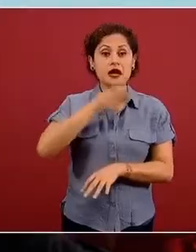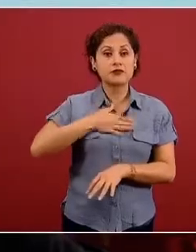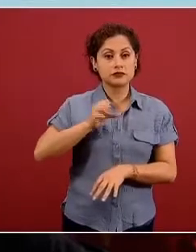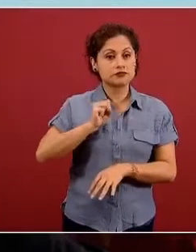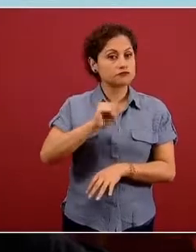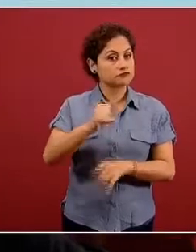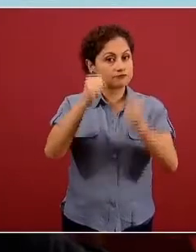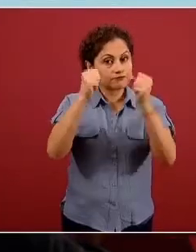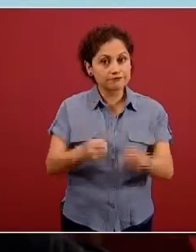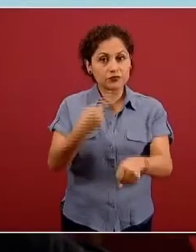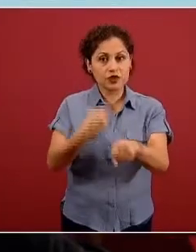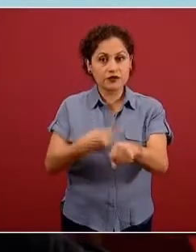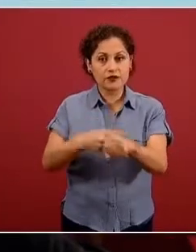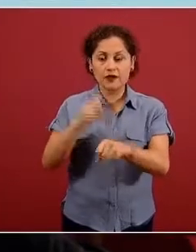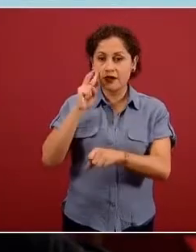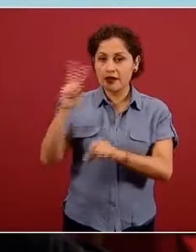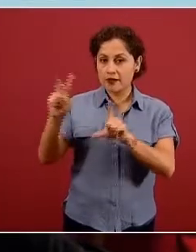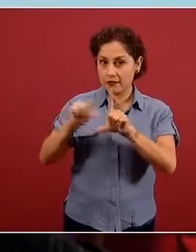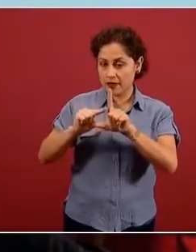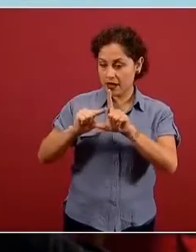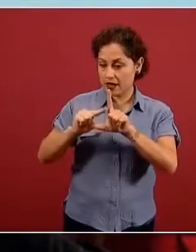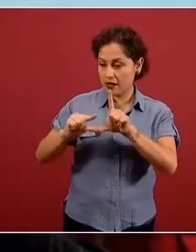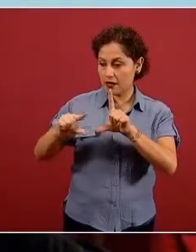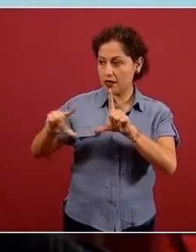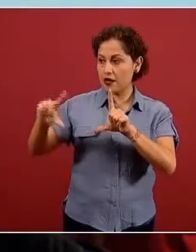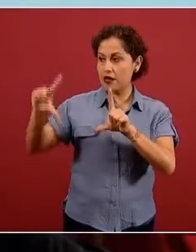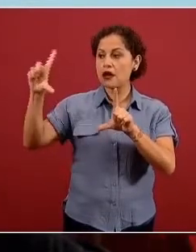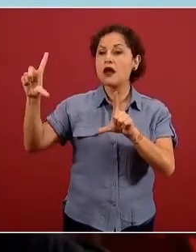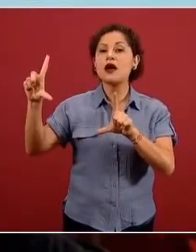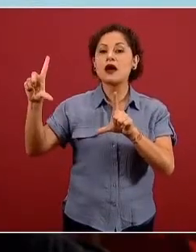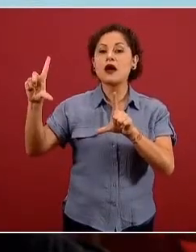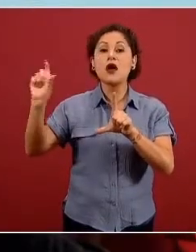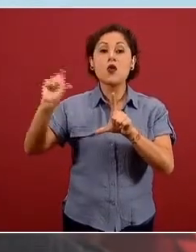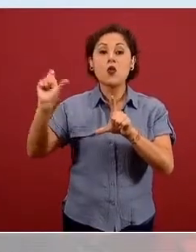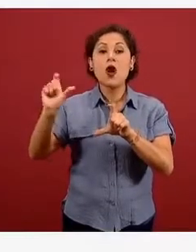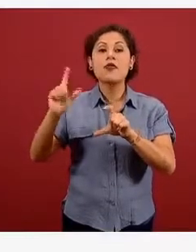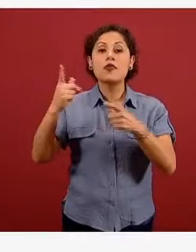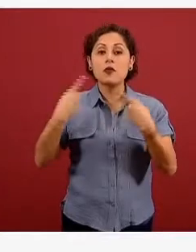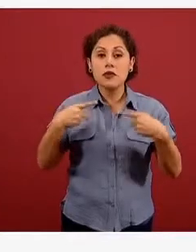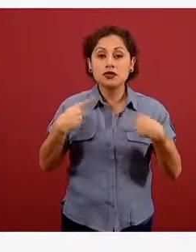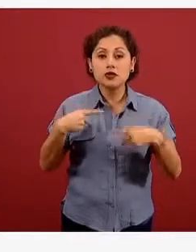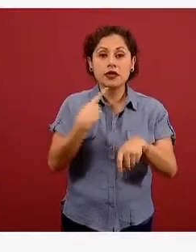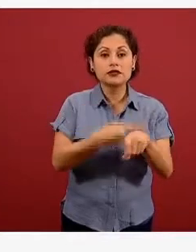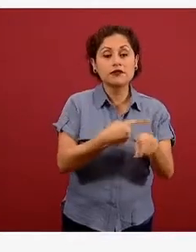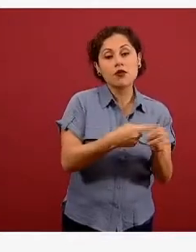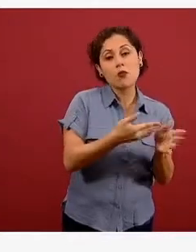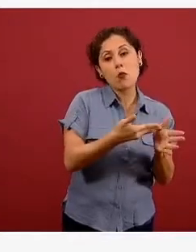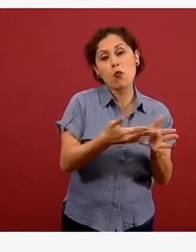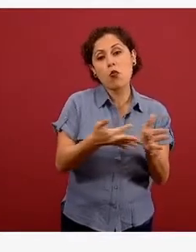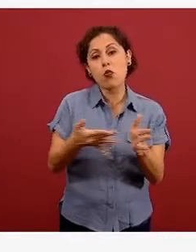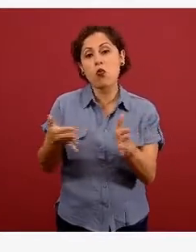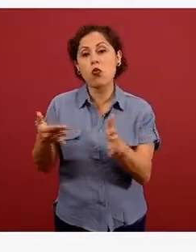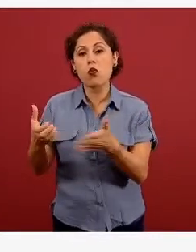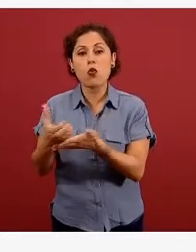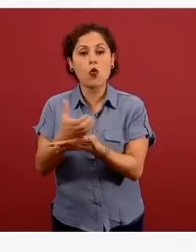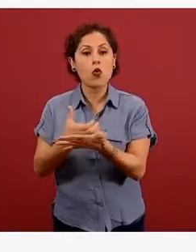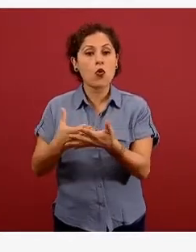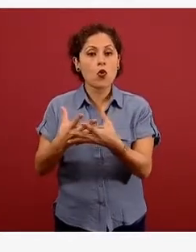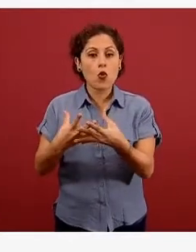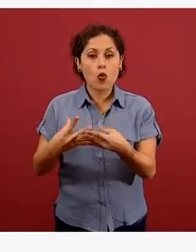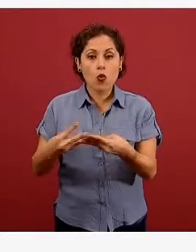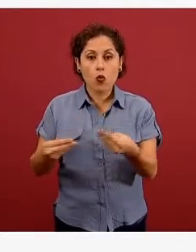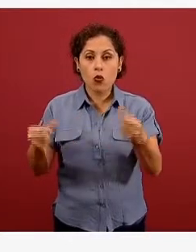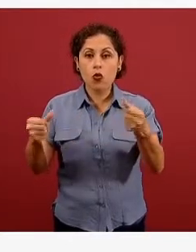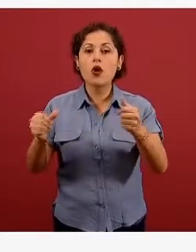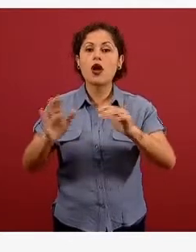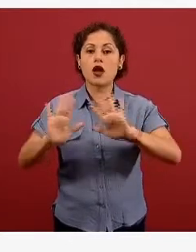están en la zona más reciente, en la medida en que se van recuperando personas que tienen enfermedad con más